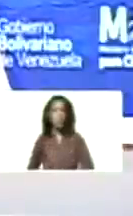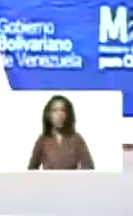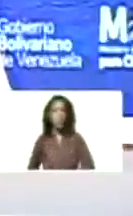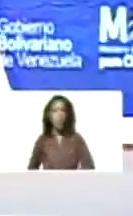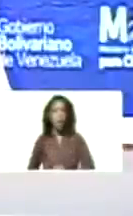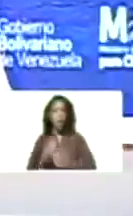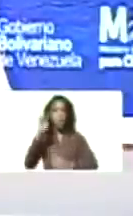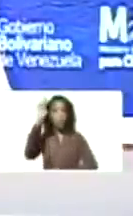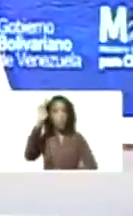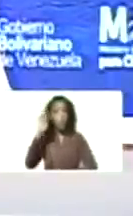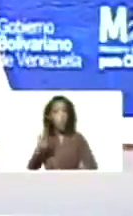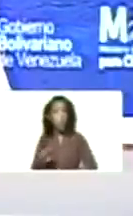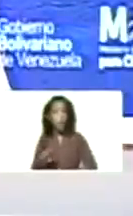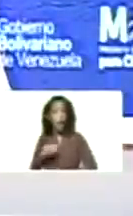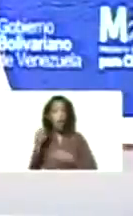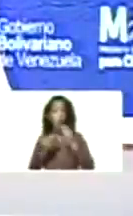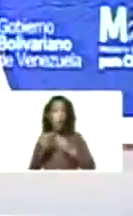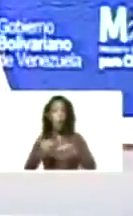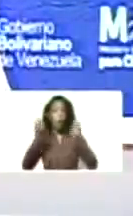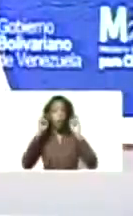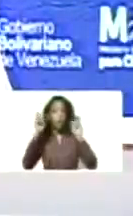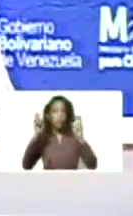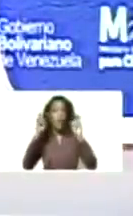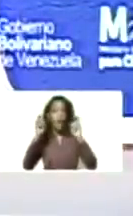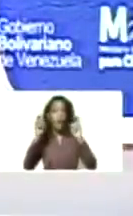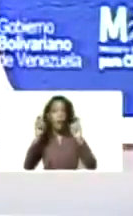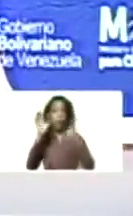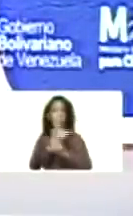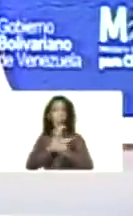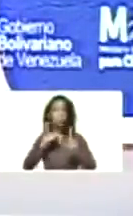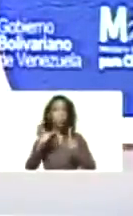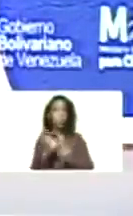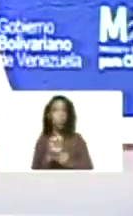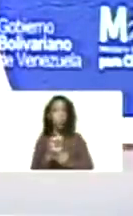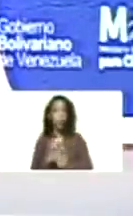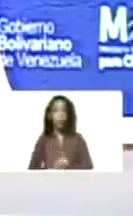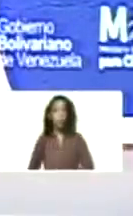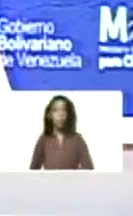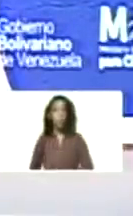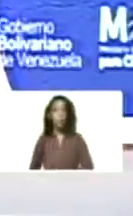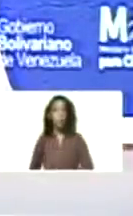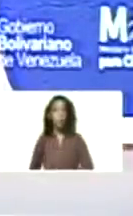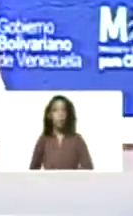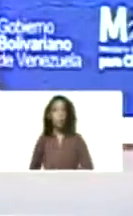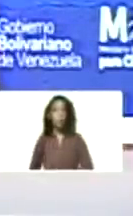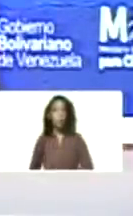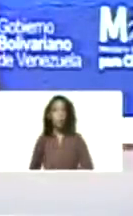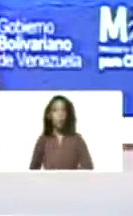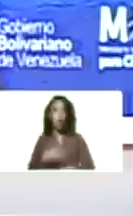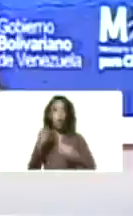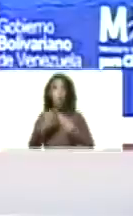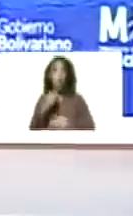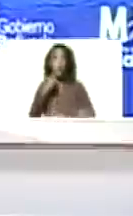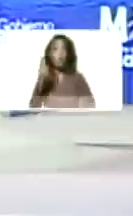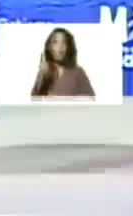todos los días como un asunto cotidiano, como decían ustedes, como decía